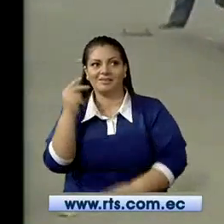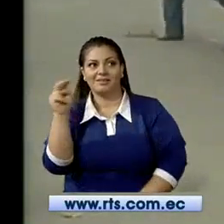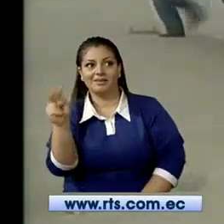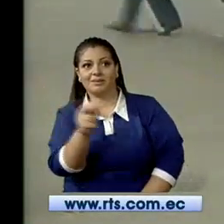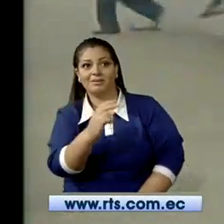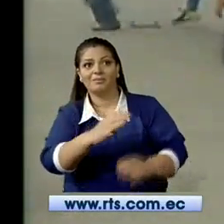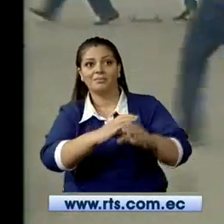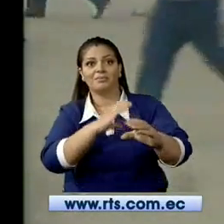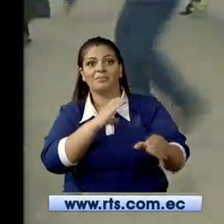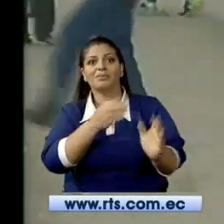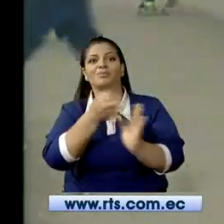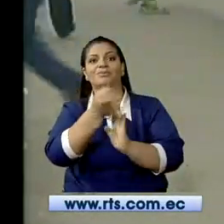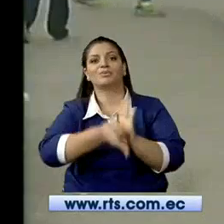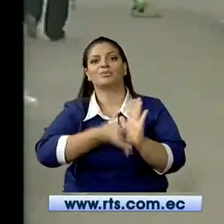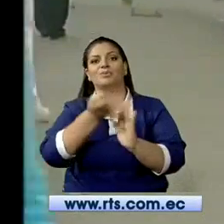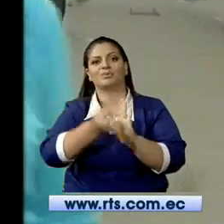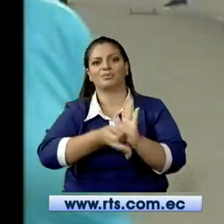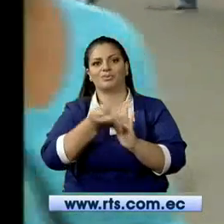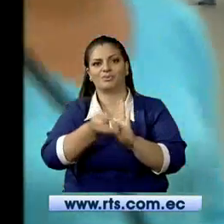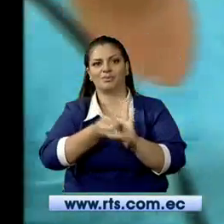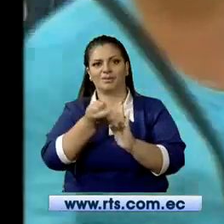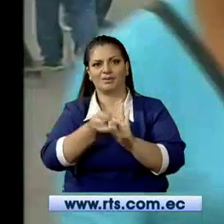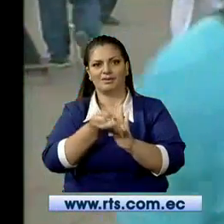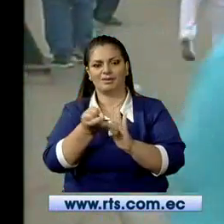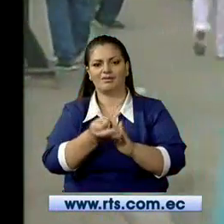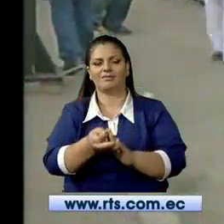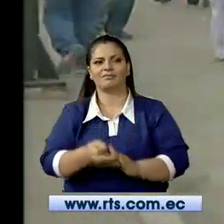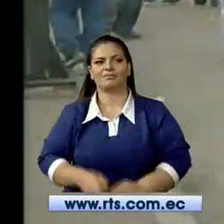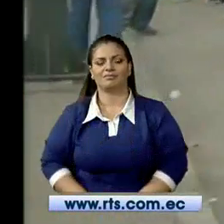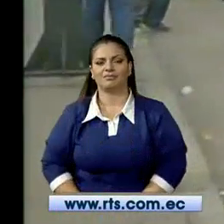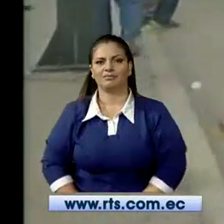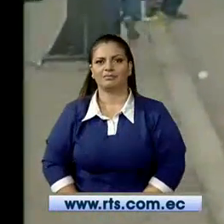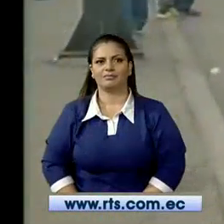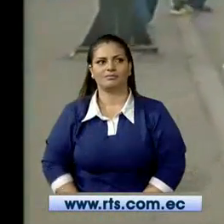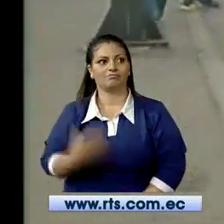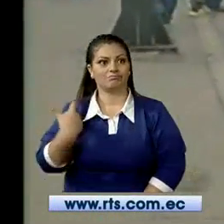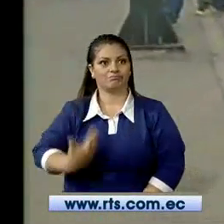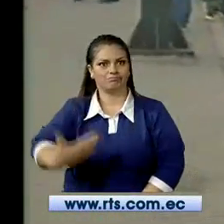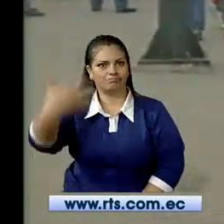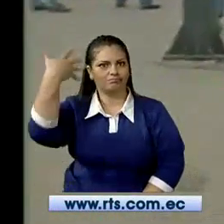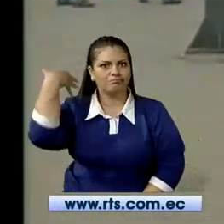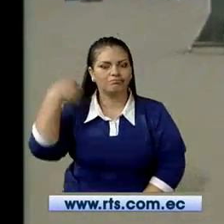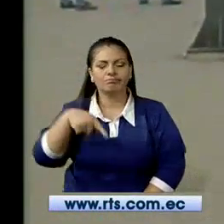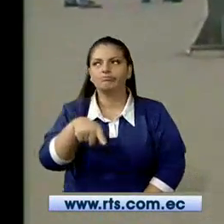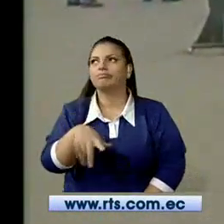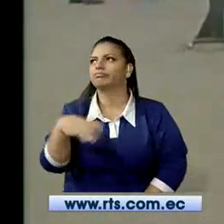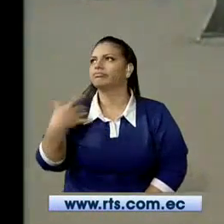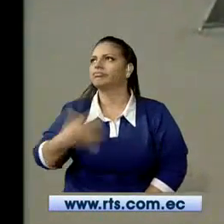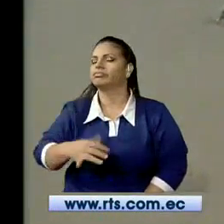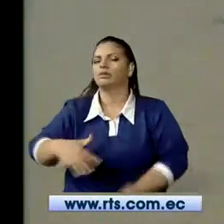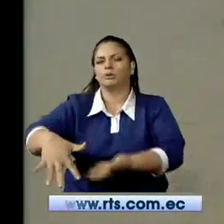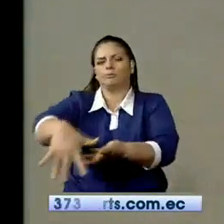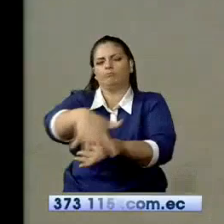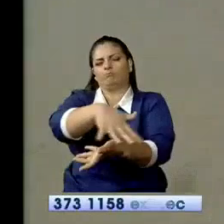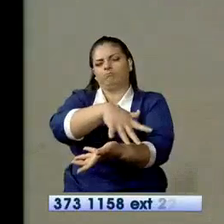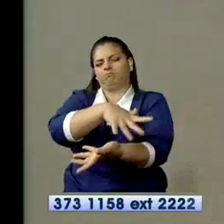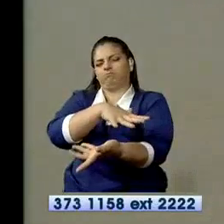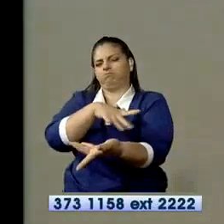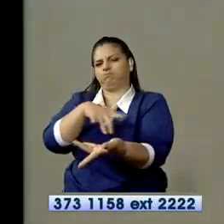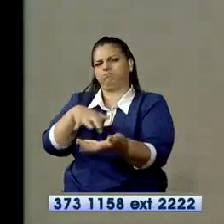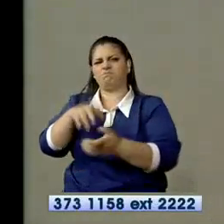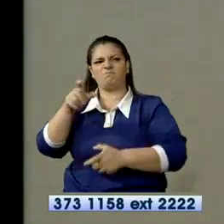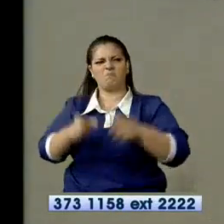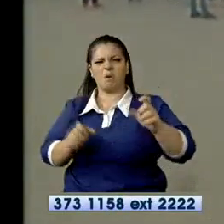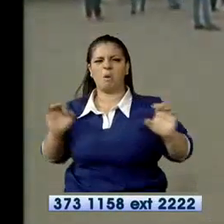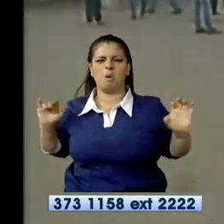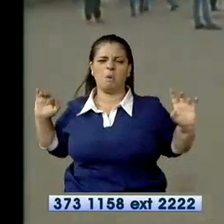sitio donde meses atrás se registraba un verdadero desorden, aglomeración de personas, empujones por parte